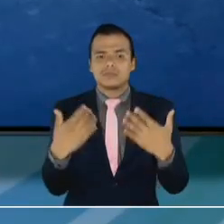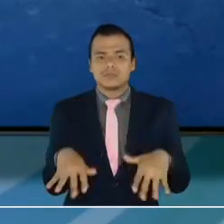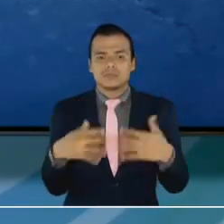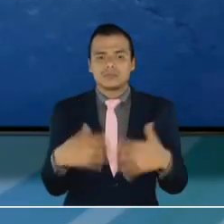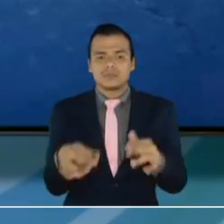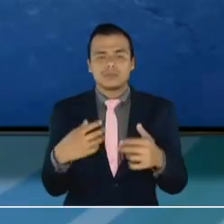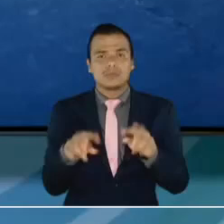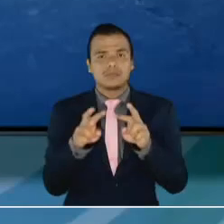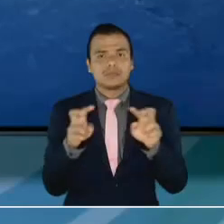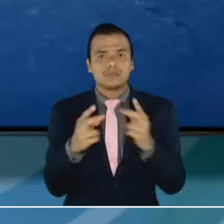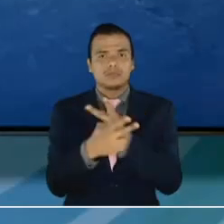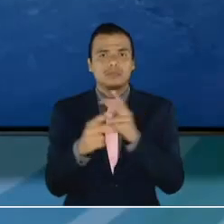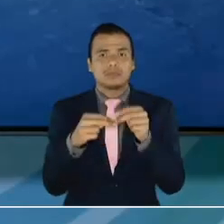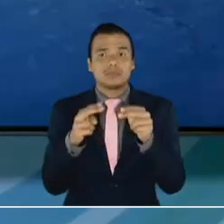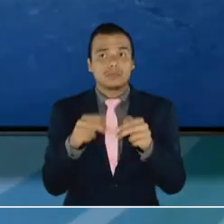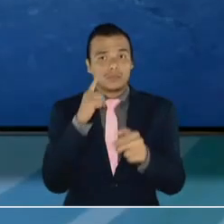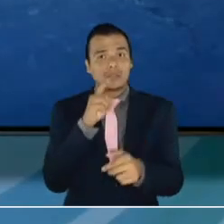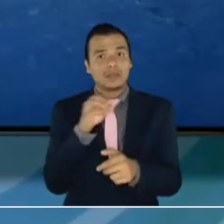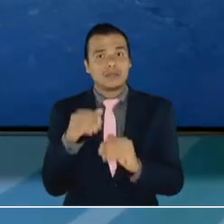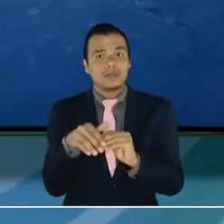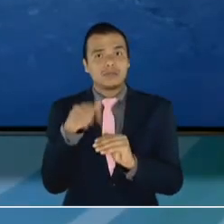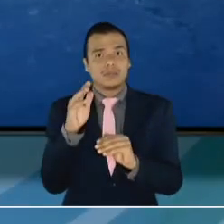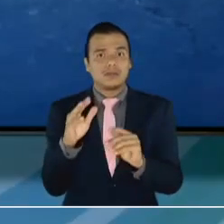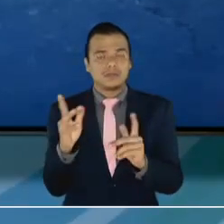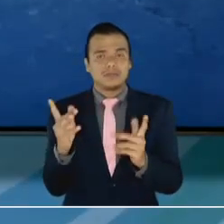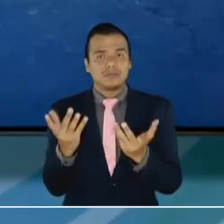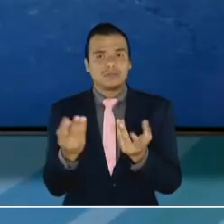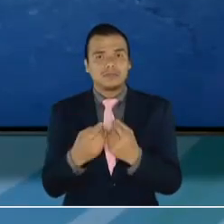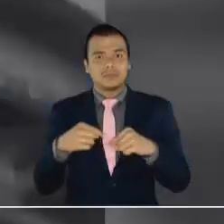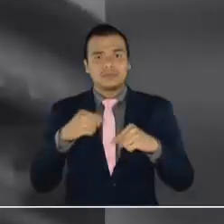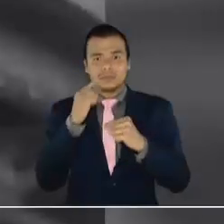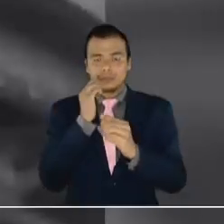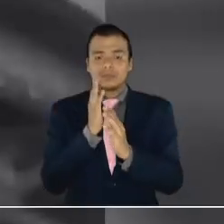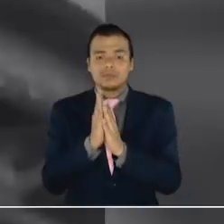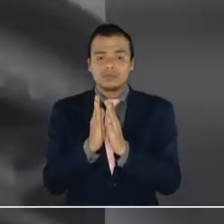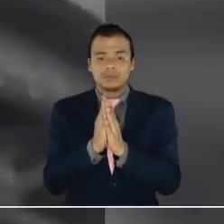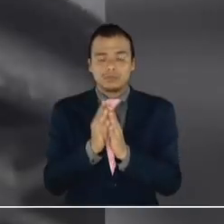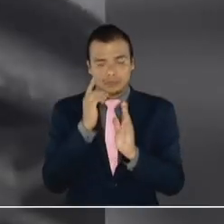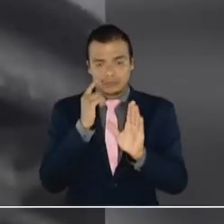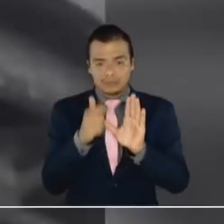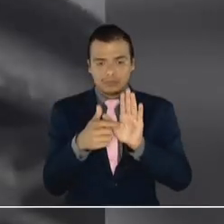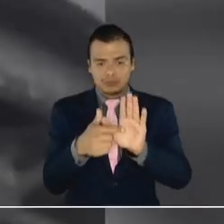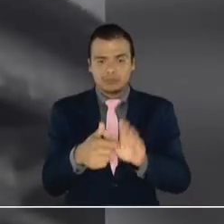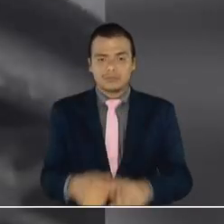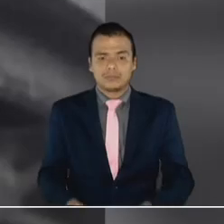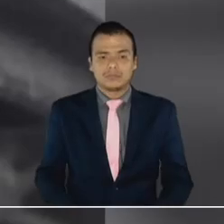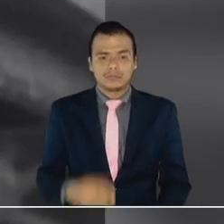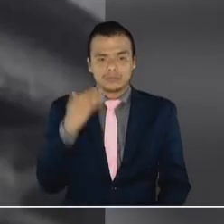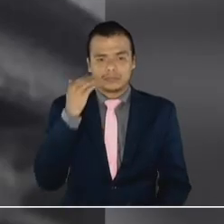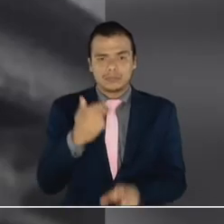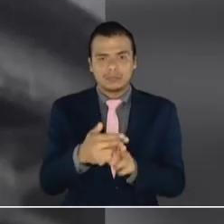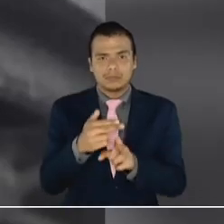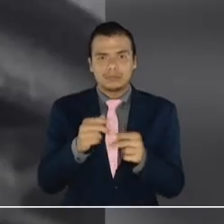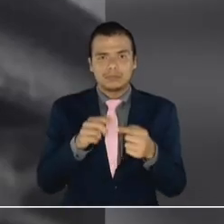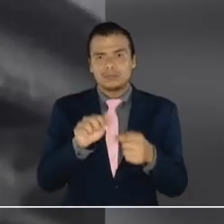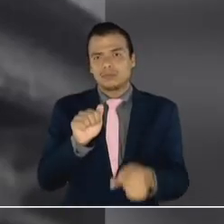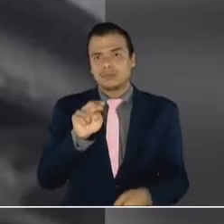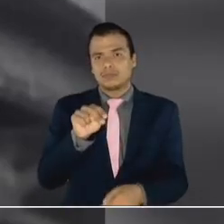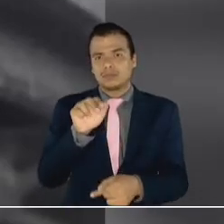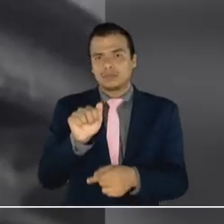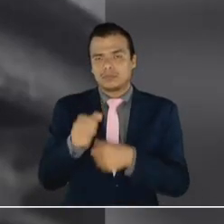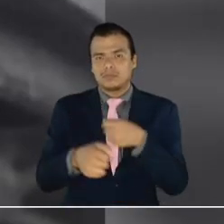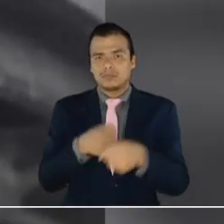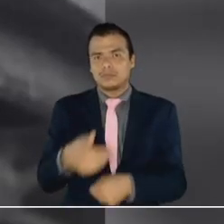Las autoridades reportaron la captura de 3 agresores. Ana Fernández Piñero, de 34 años, es la última víctima